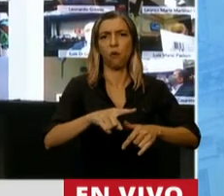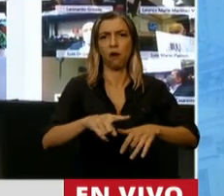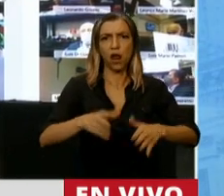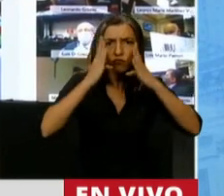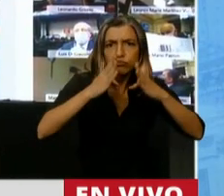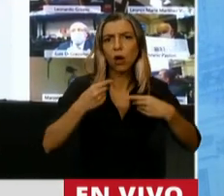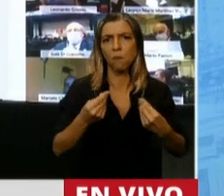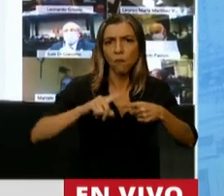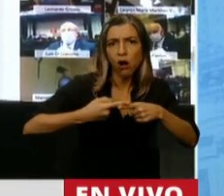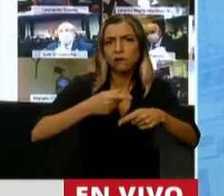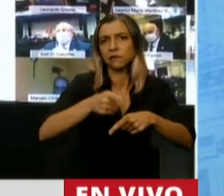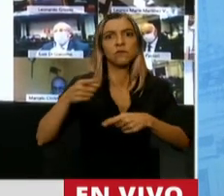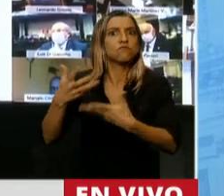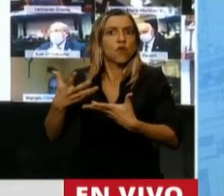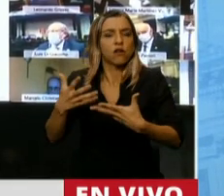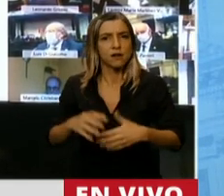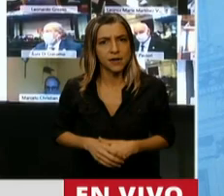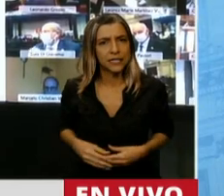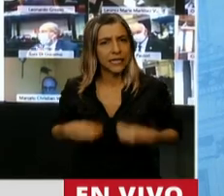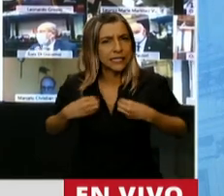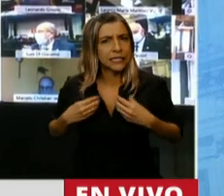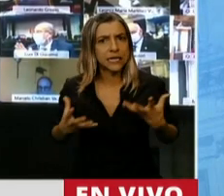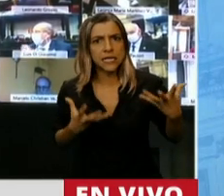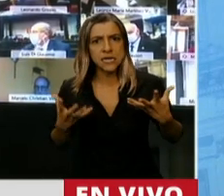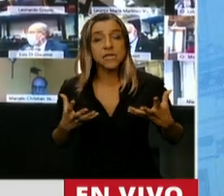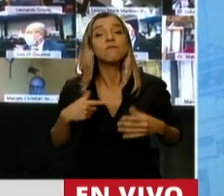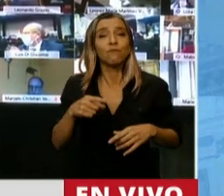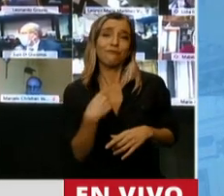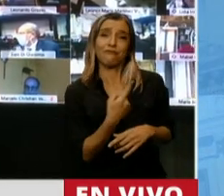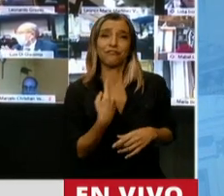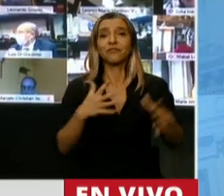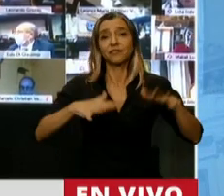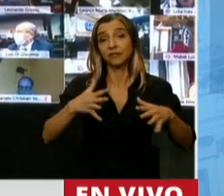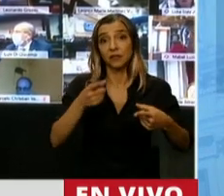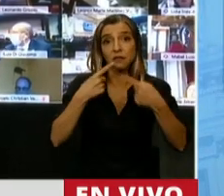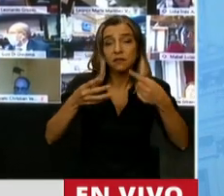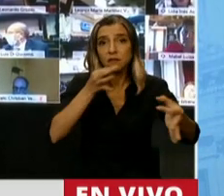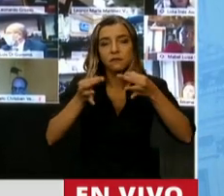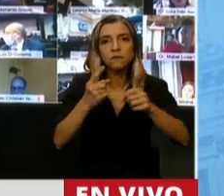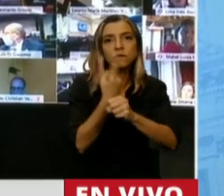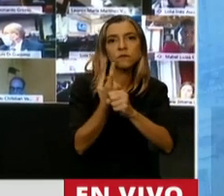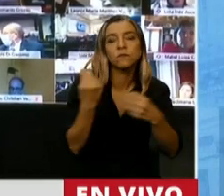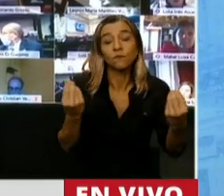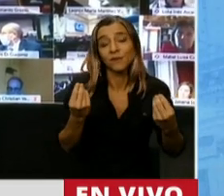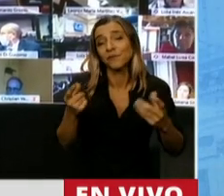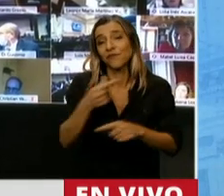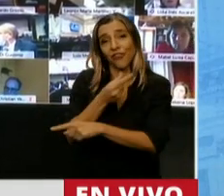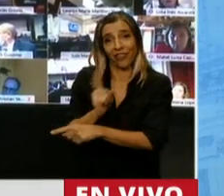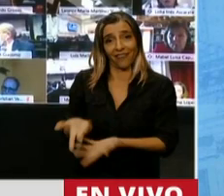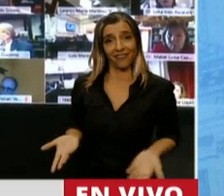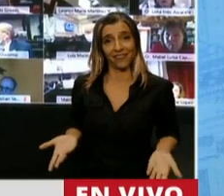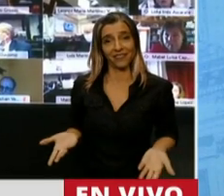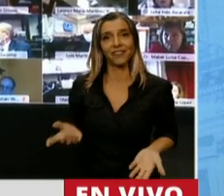Por eso nos resulta difícil encontrar el diálogo. Es cierto que las democracias hoy están desafiadas por